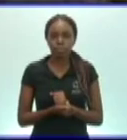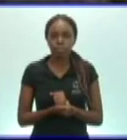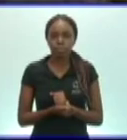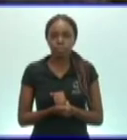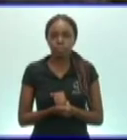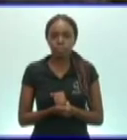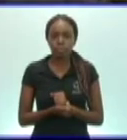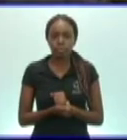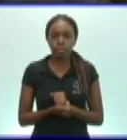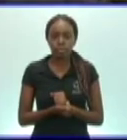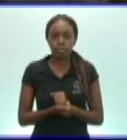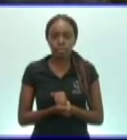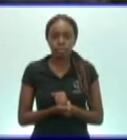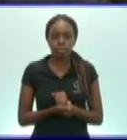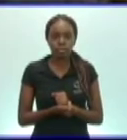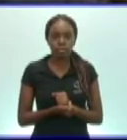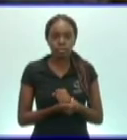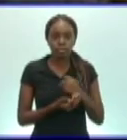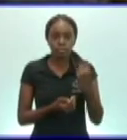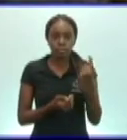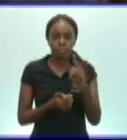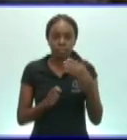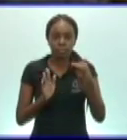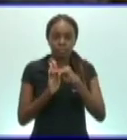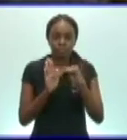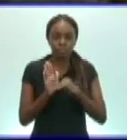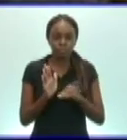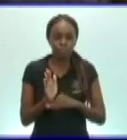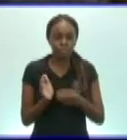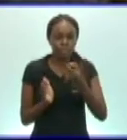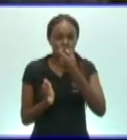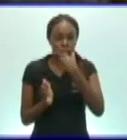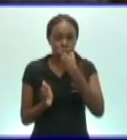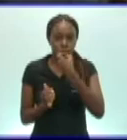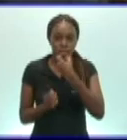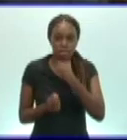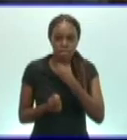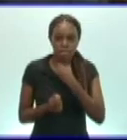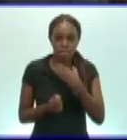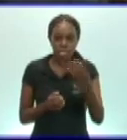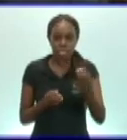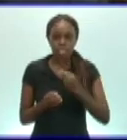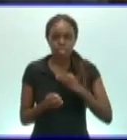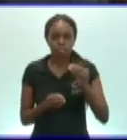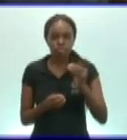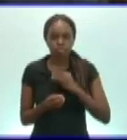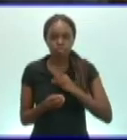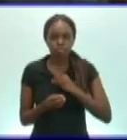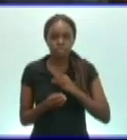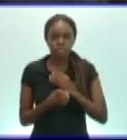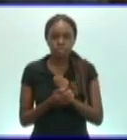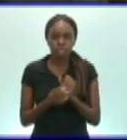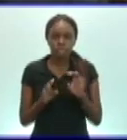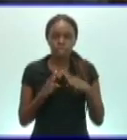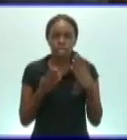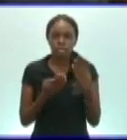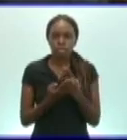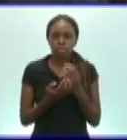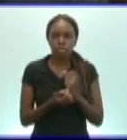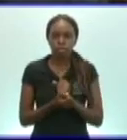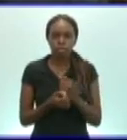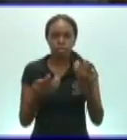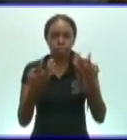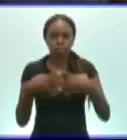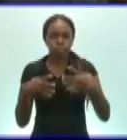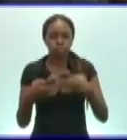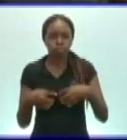Una de las primeras medidas que toma Carlos Manuel de Céspedes es adquirir tecnología para modernizarlo, entiéndase máquinas de vapor